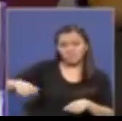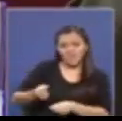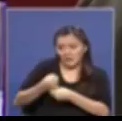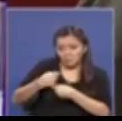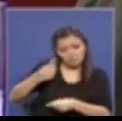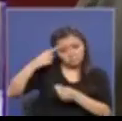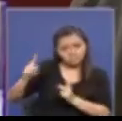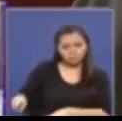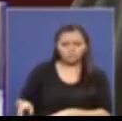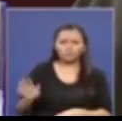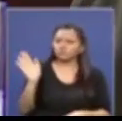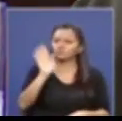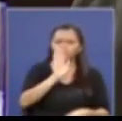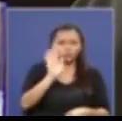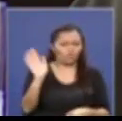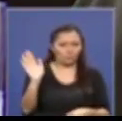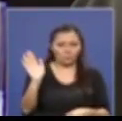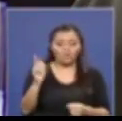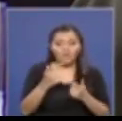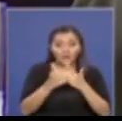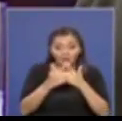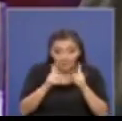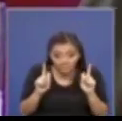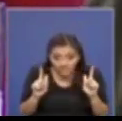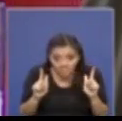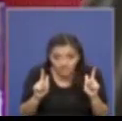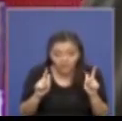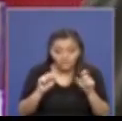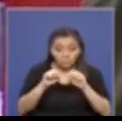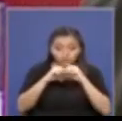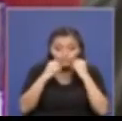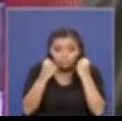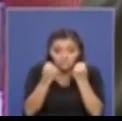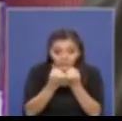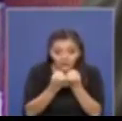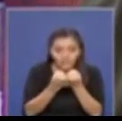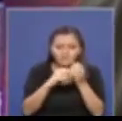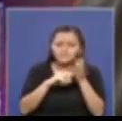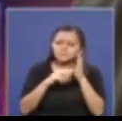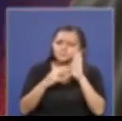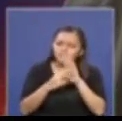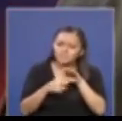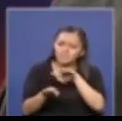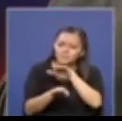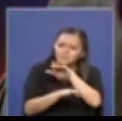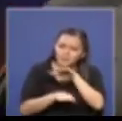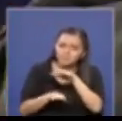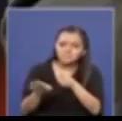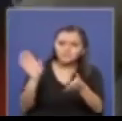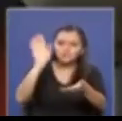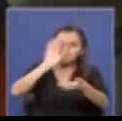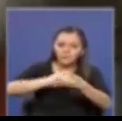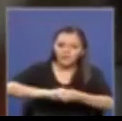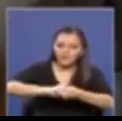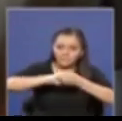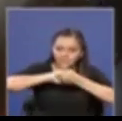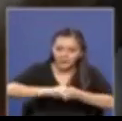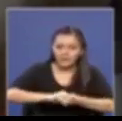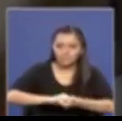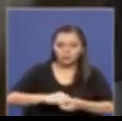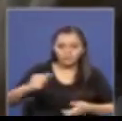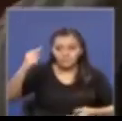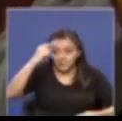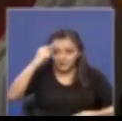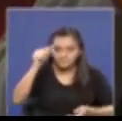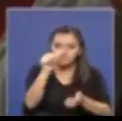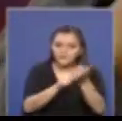comer, etcétera. No, la libertad verdadera como sociedad debe fundamentarse en esa fraternidad, creernos